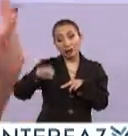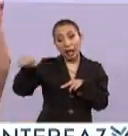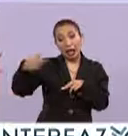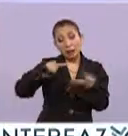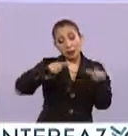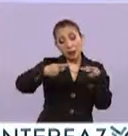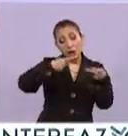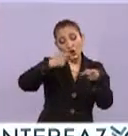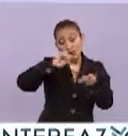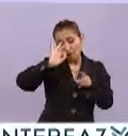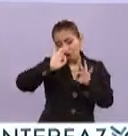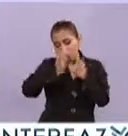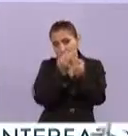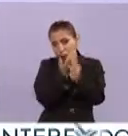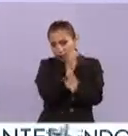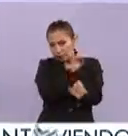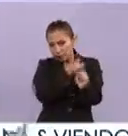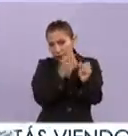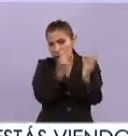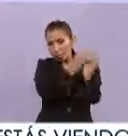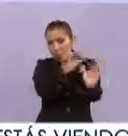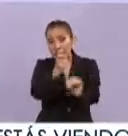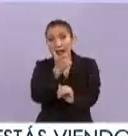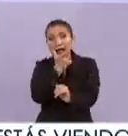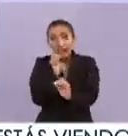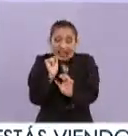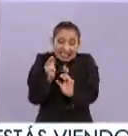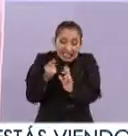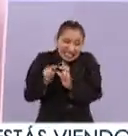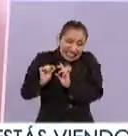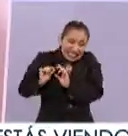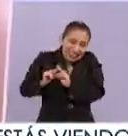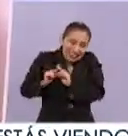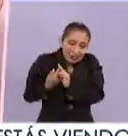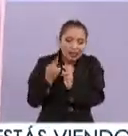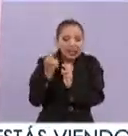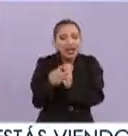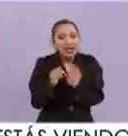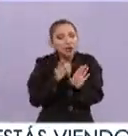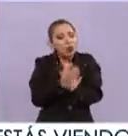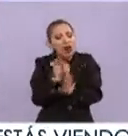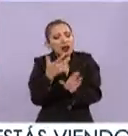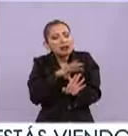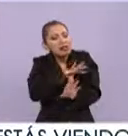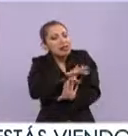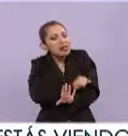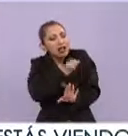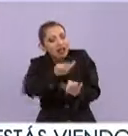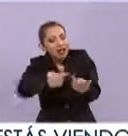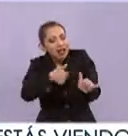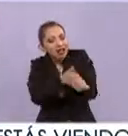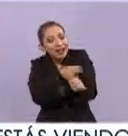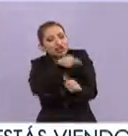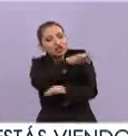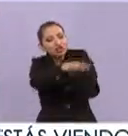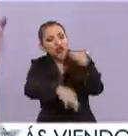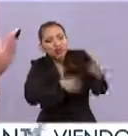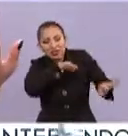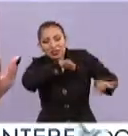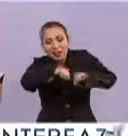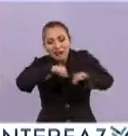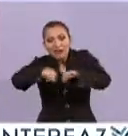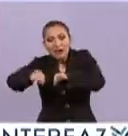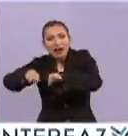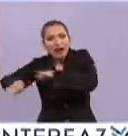desarrollado una técnica muy especial para enseñar el inglés y estaba a punto de comentarnos qué es la pasión que está detrás de toda esta